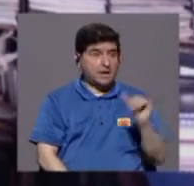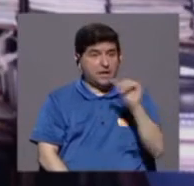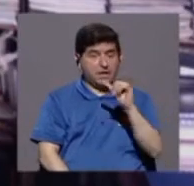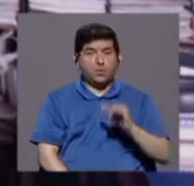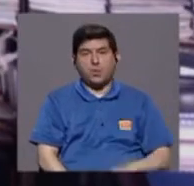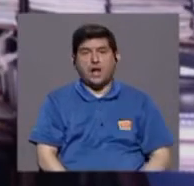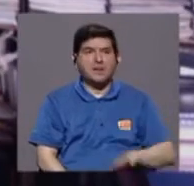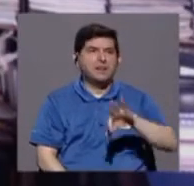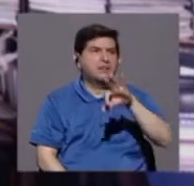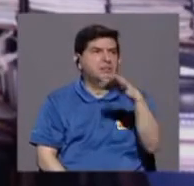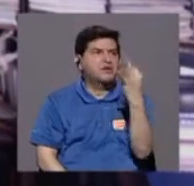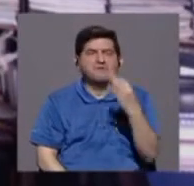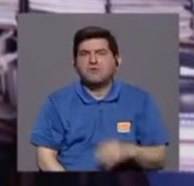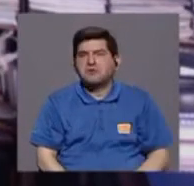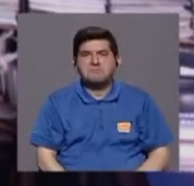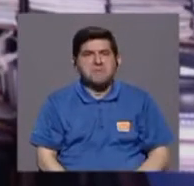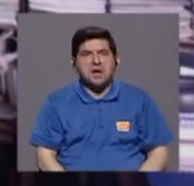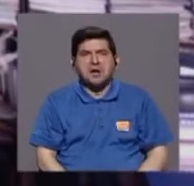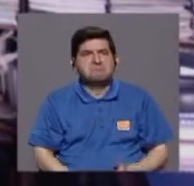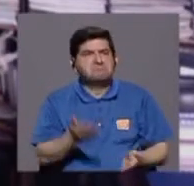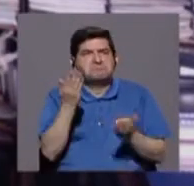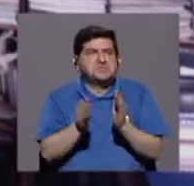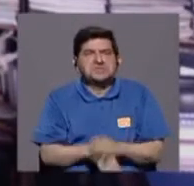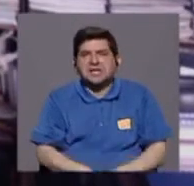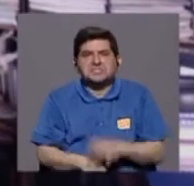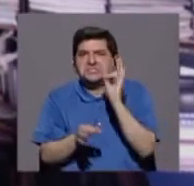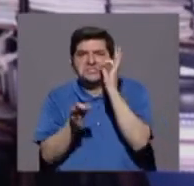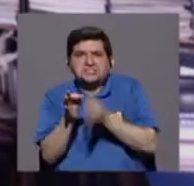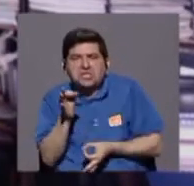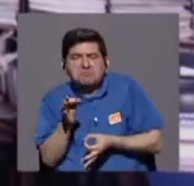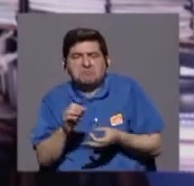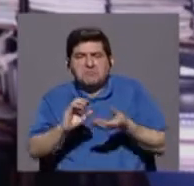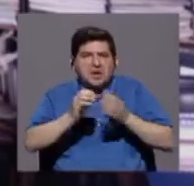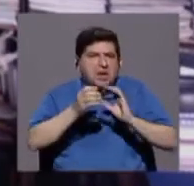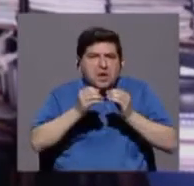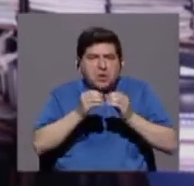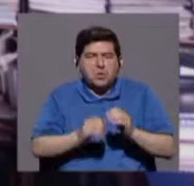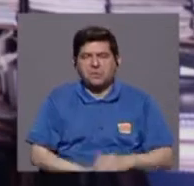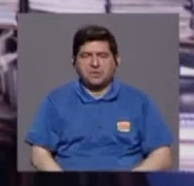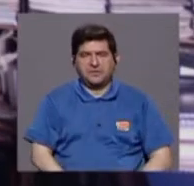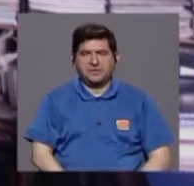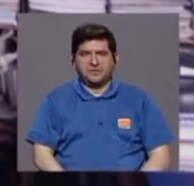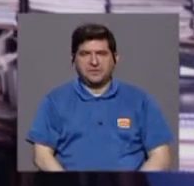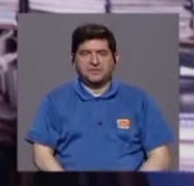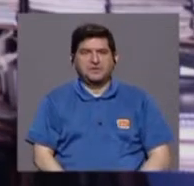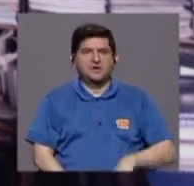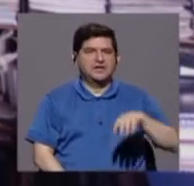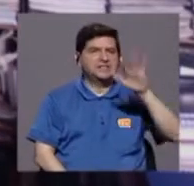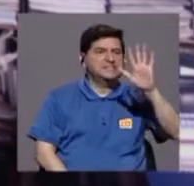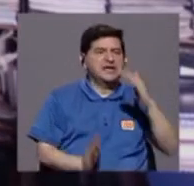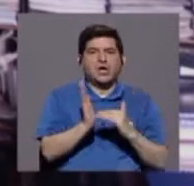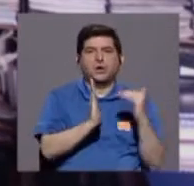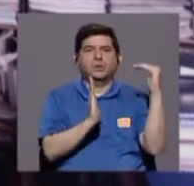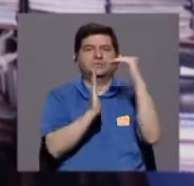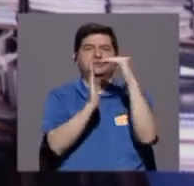ponerlo así de manera muy simple, con cifras muy agregadas, 5